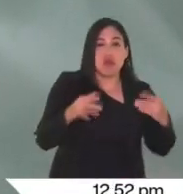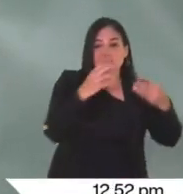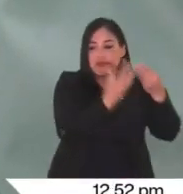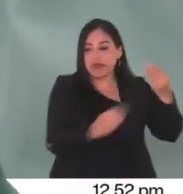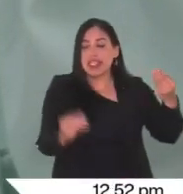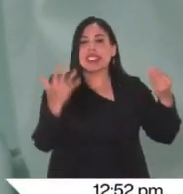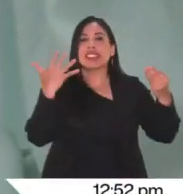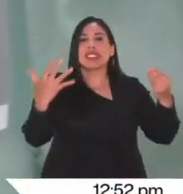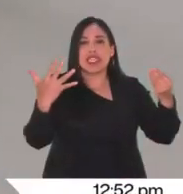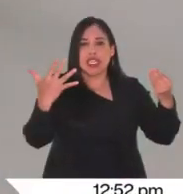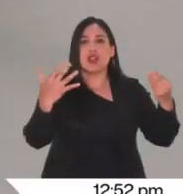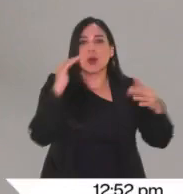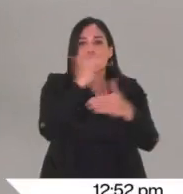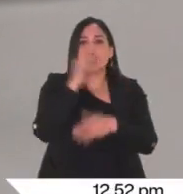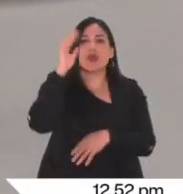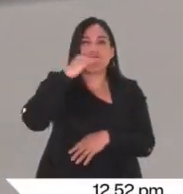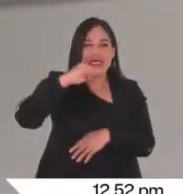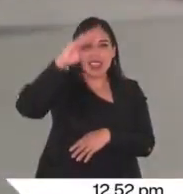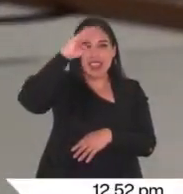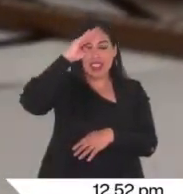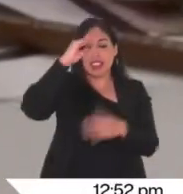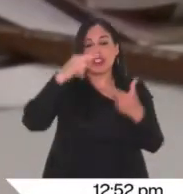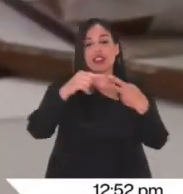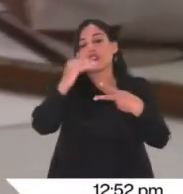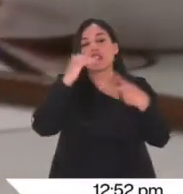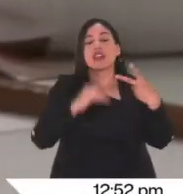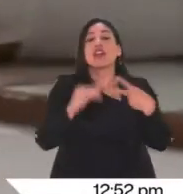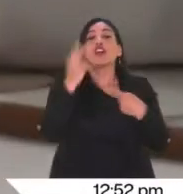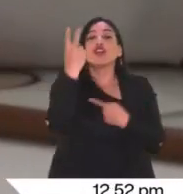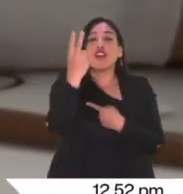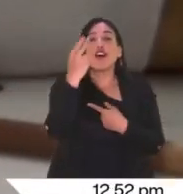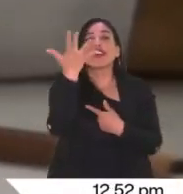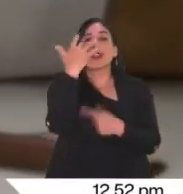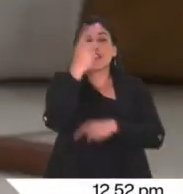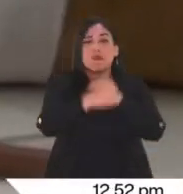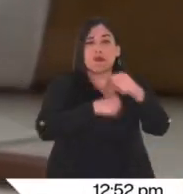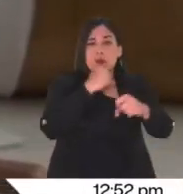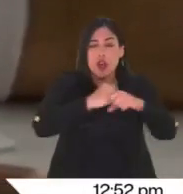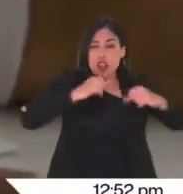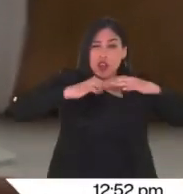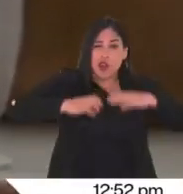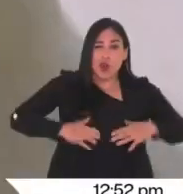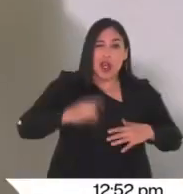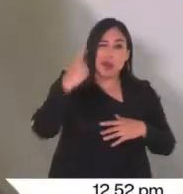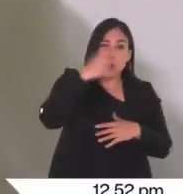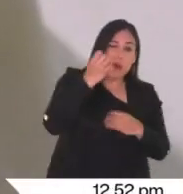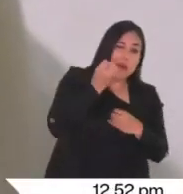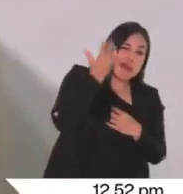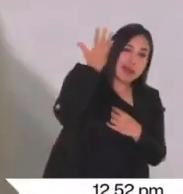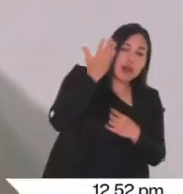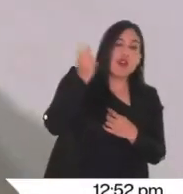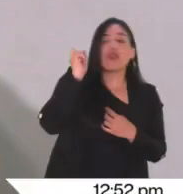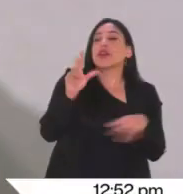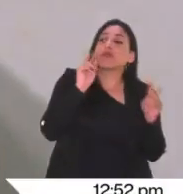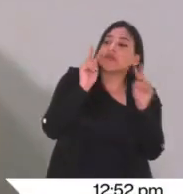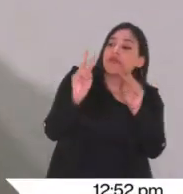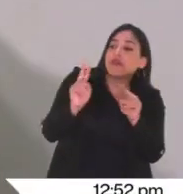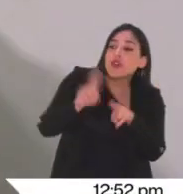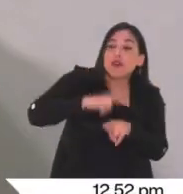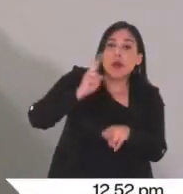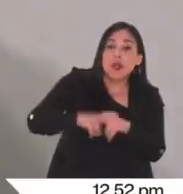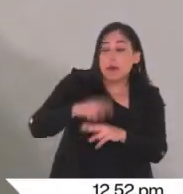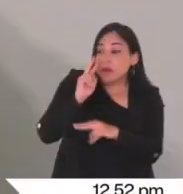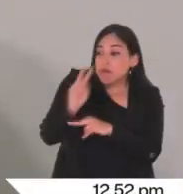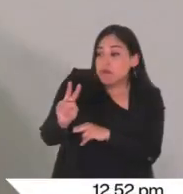ellos en Medellín. 2 son menores de 5 años que recibieron quemaduras en el rostro por estar observando a